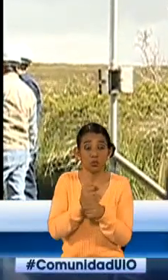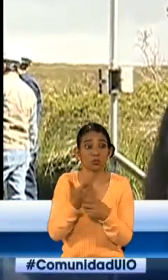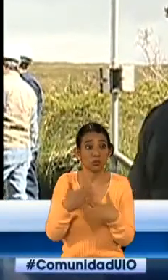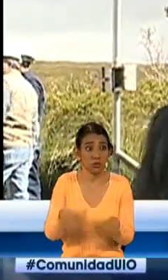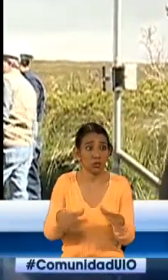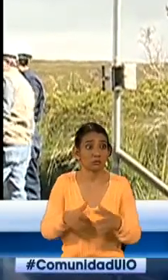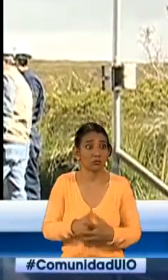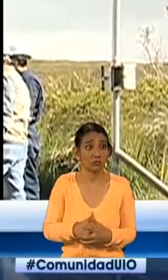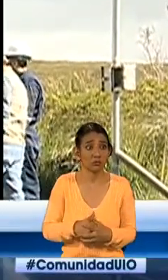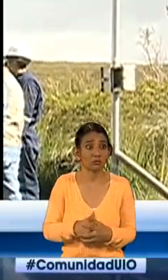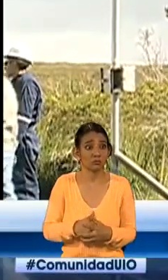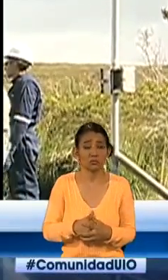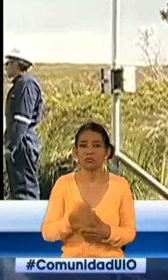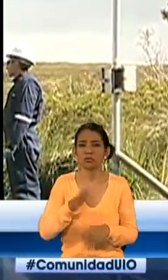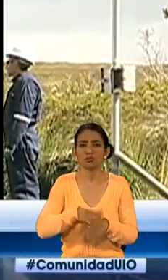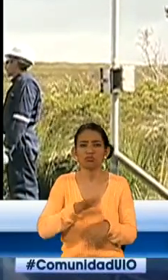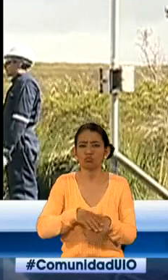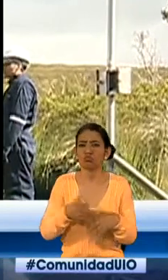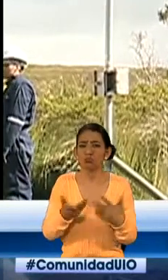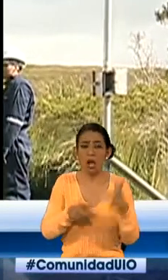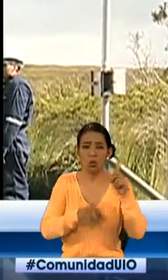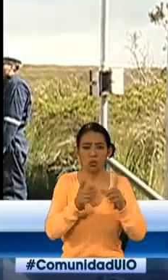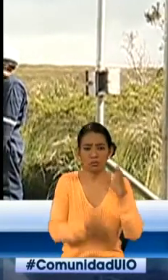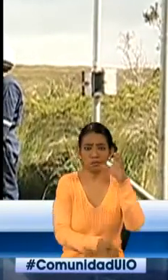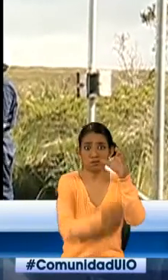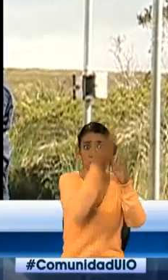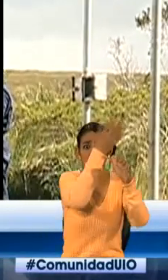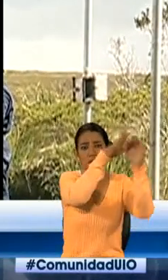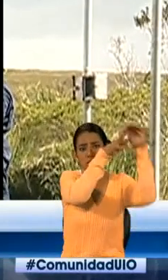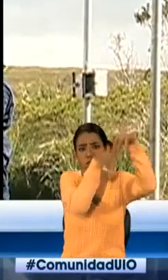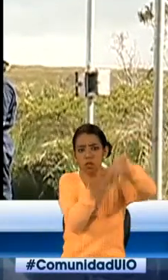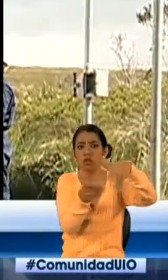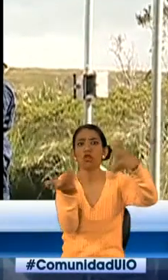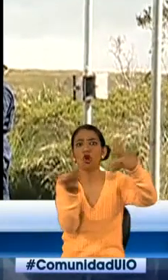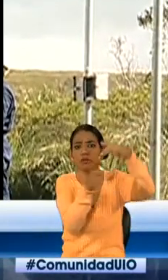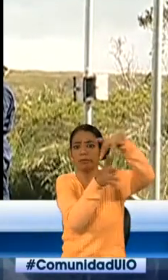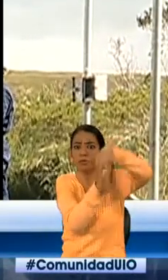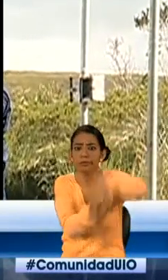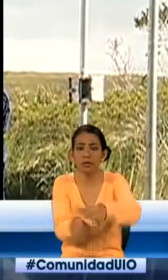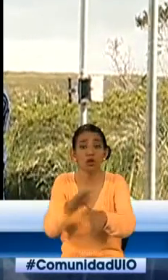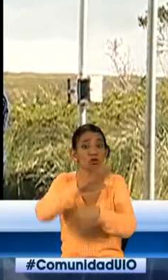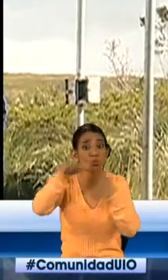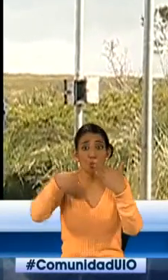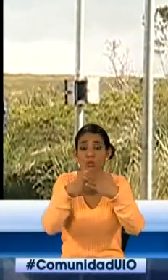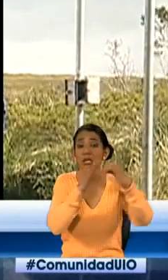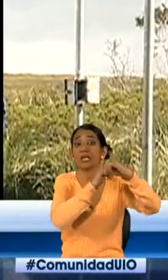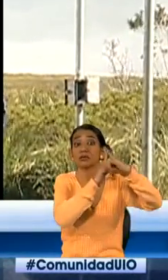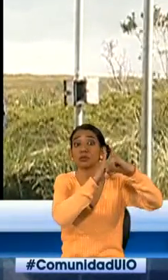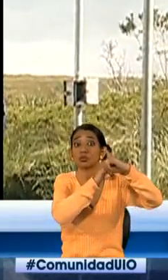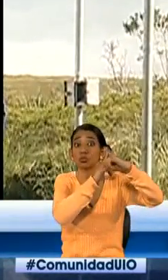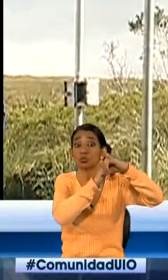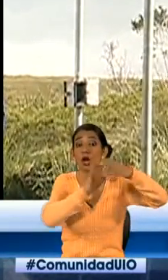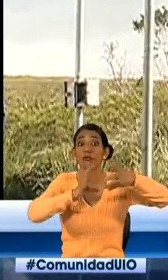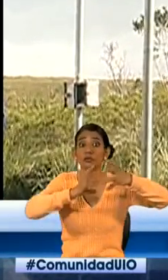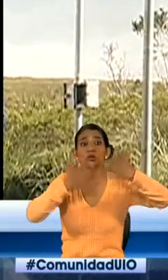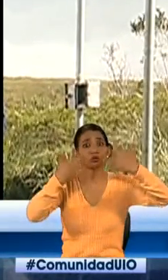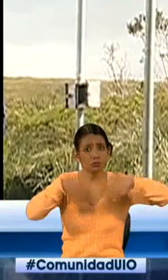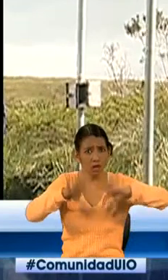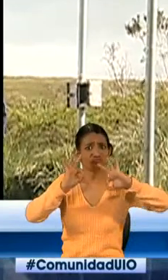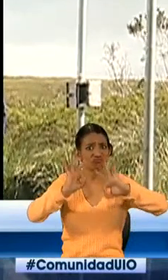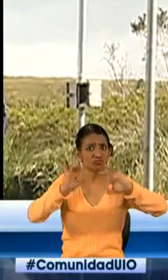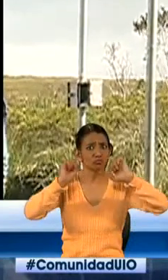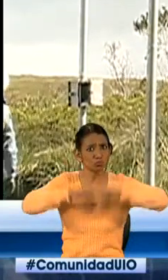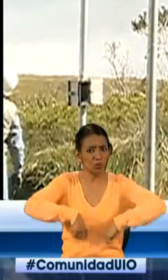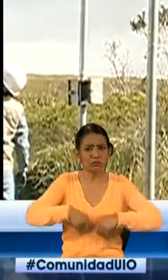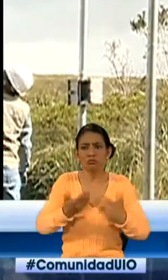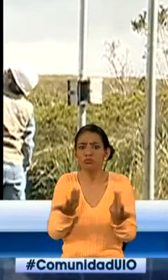sobre los posibles lagares que van a bajar, por dónde van a bajar. Todo el Instituto Geofísico nos dieron todas las posibilidades por